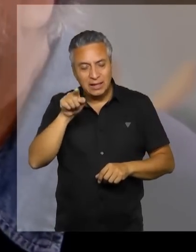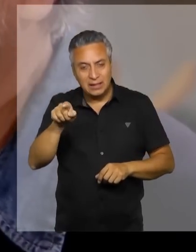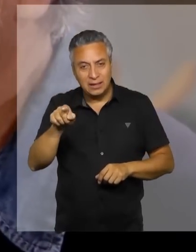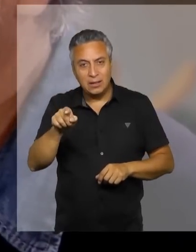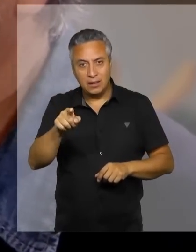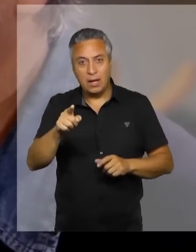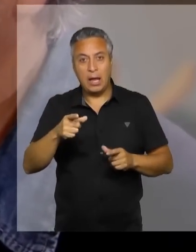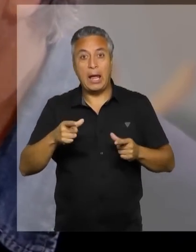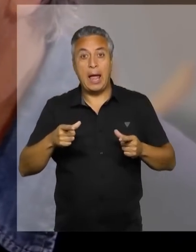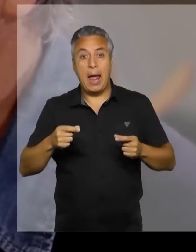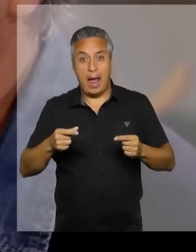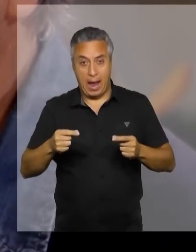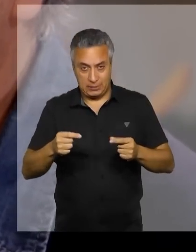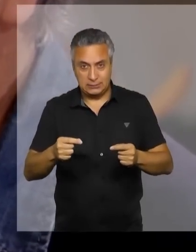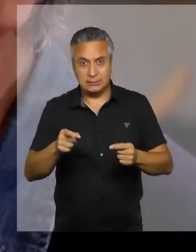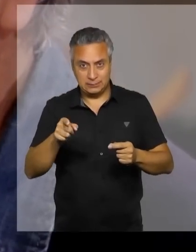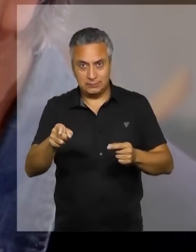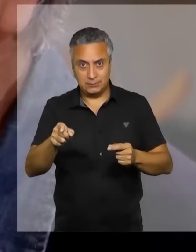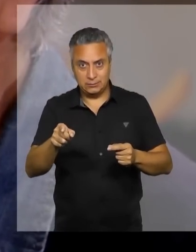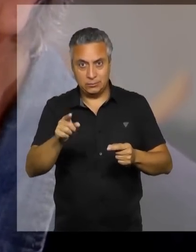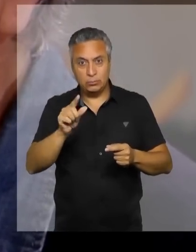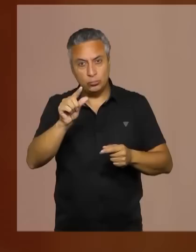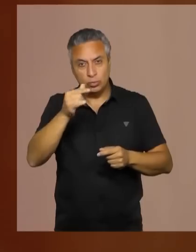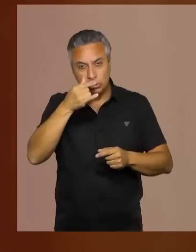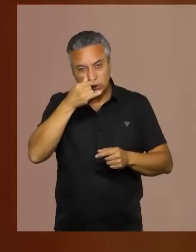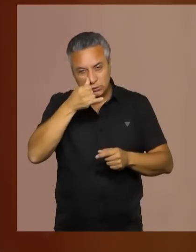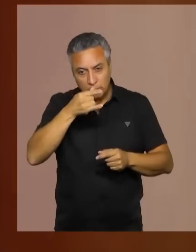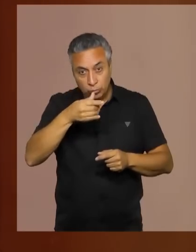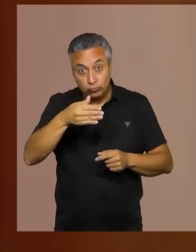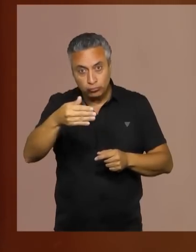Tiene un cáncer y no le queda mucho tiempo.